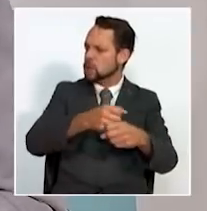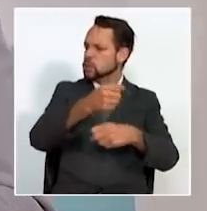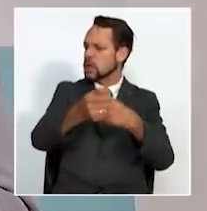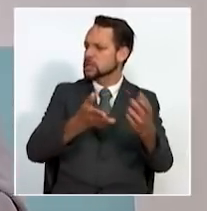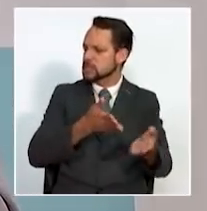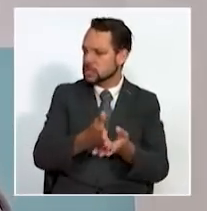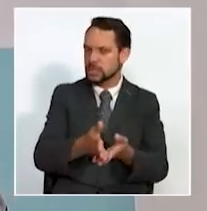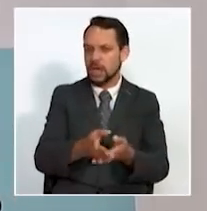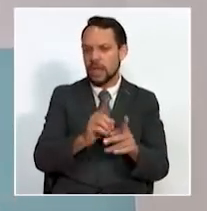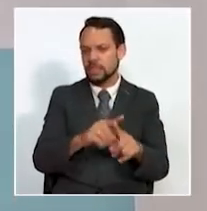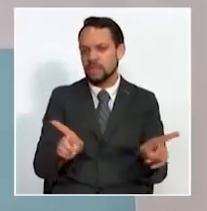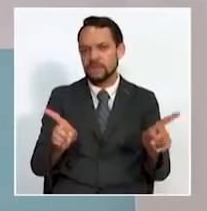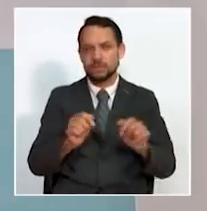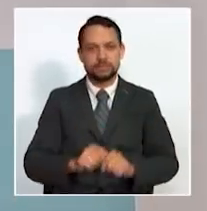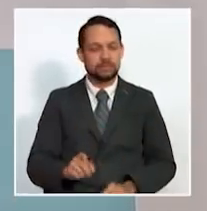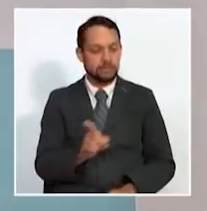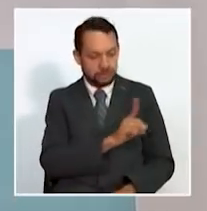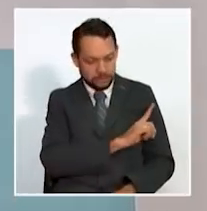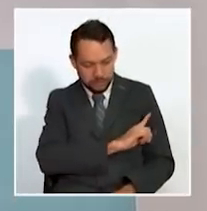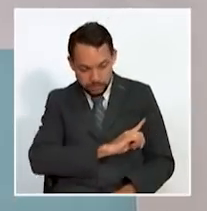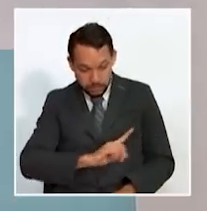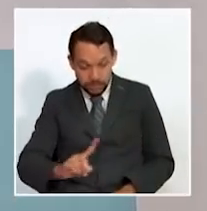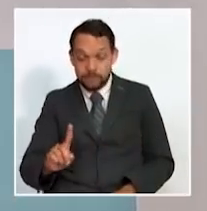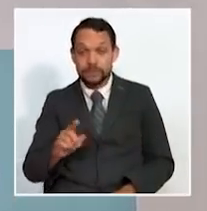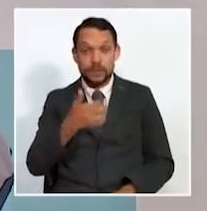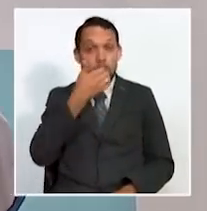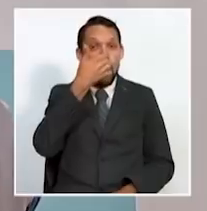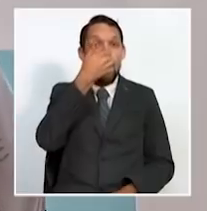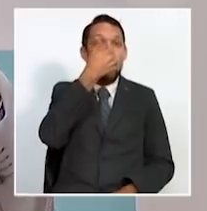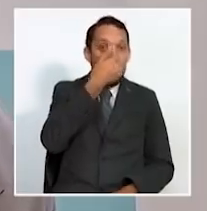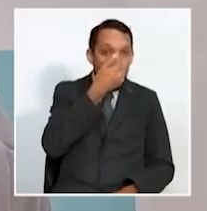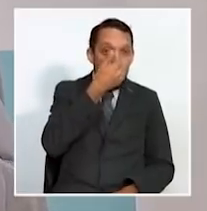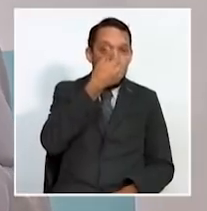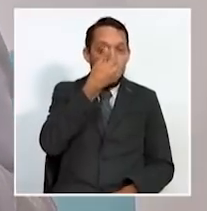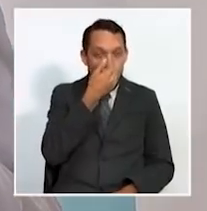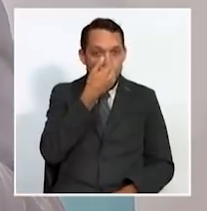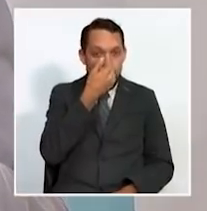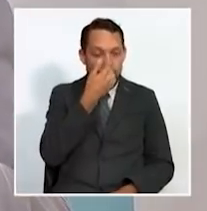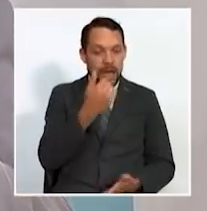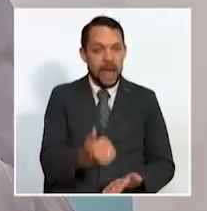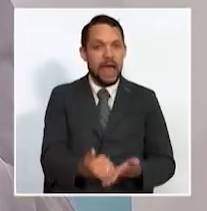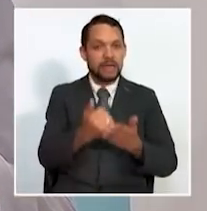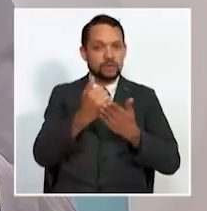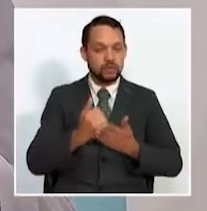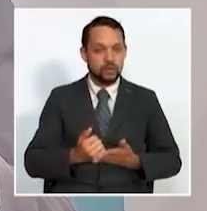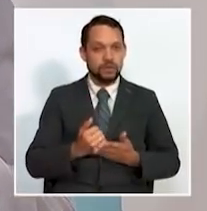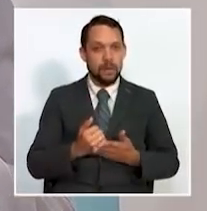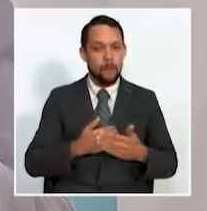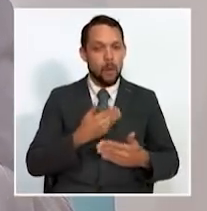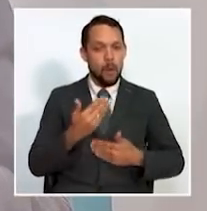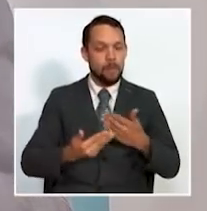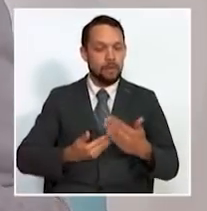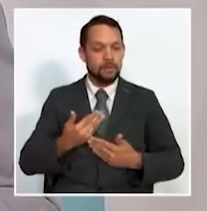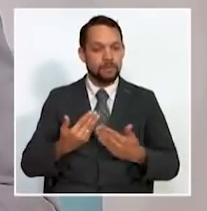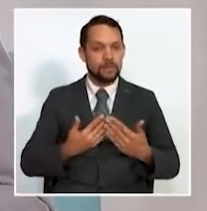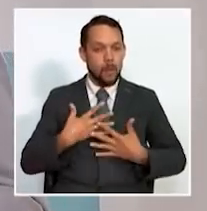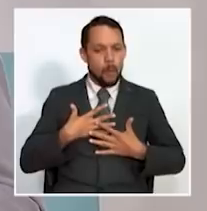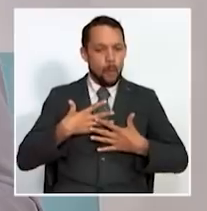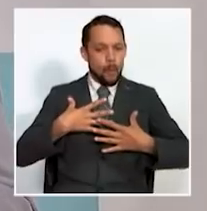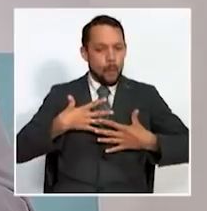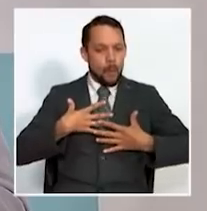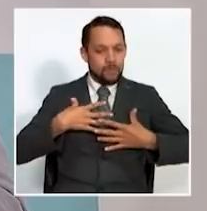que con los inhaladores me ayuda a dilatar el pulmón y a desinflamar ese músculo